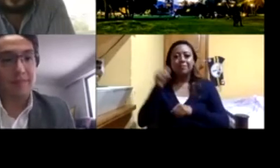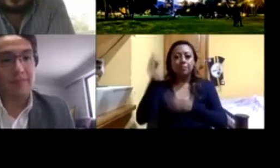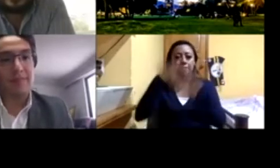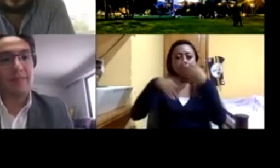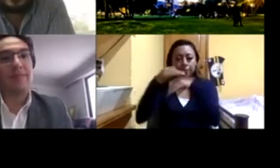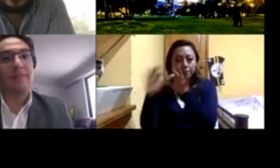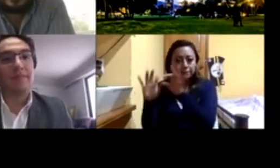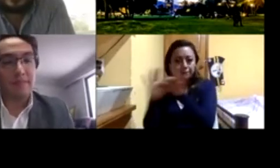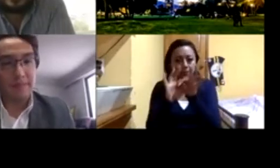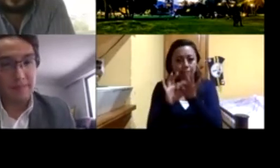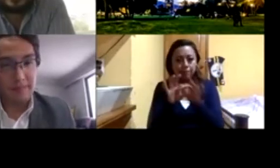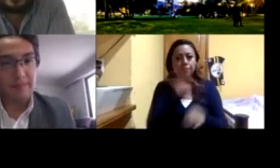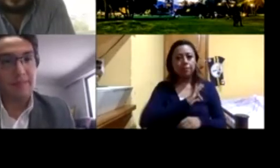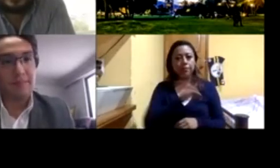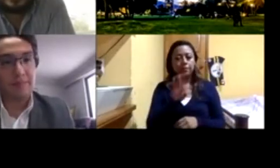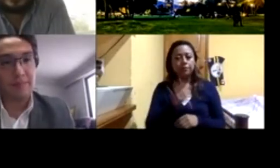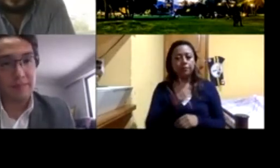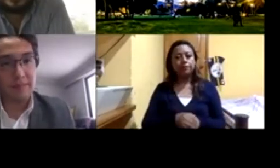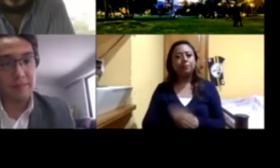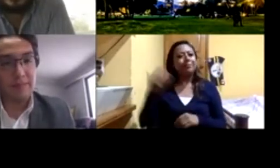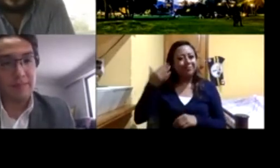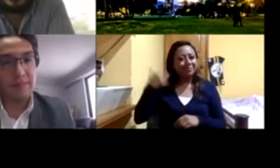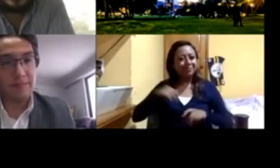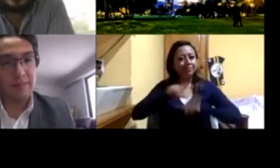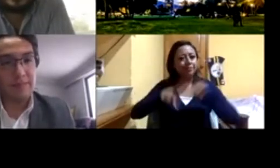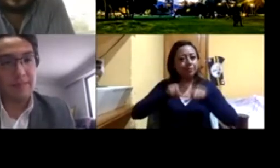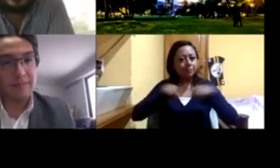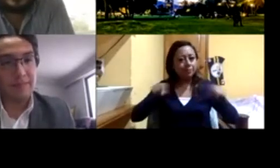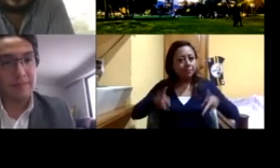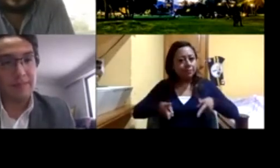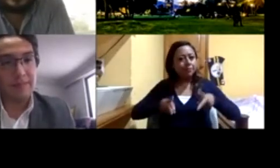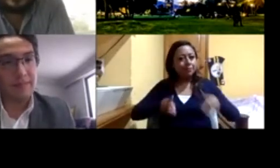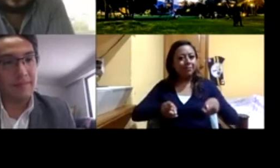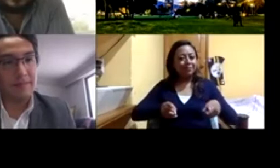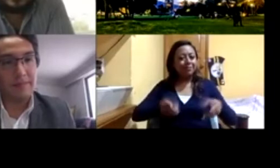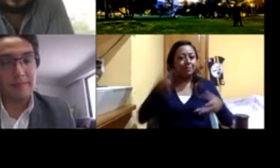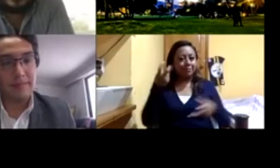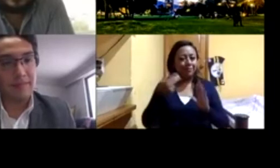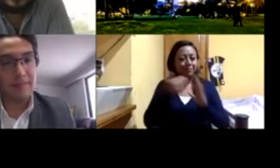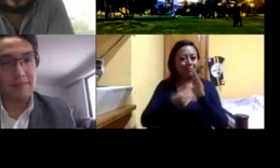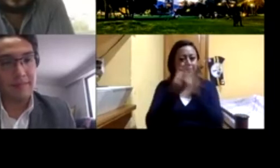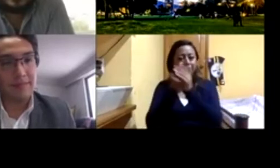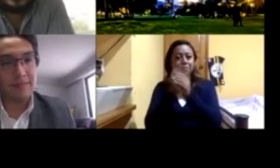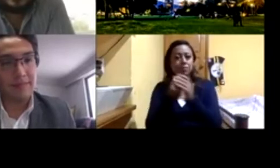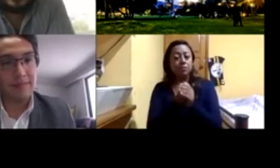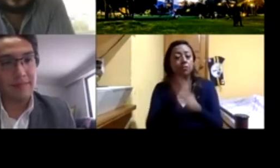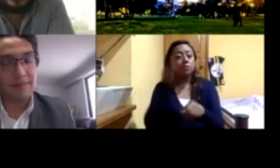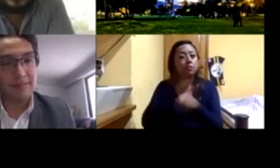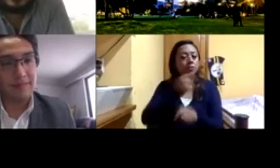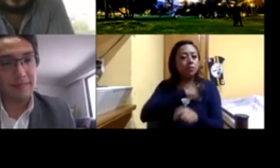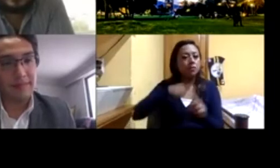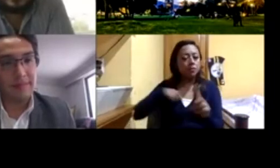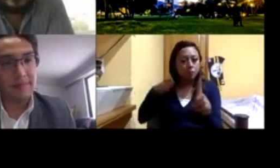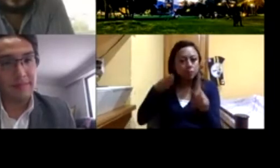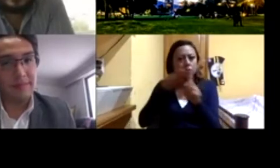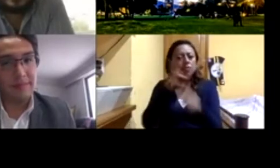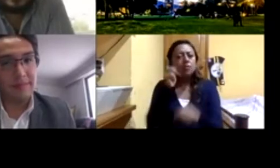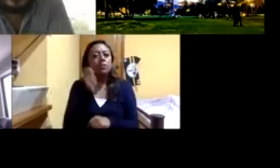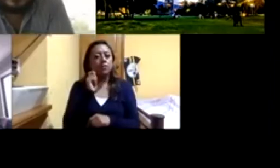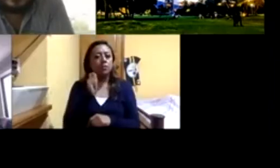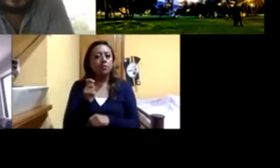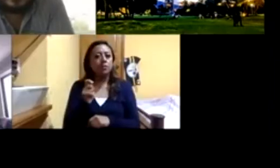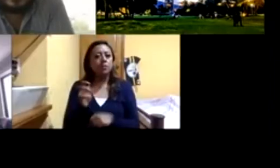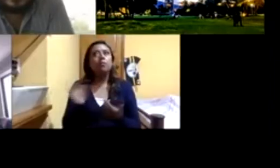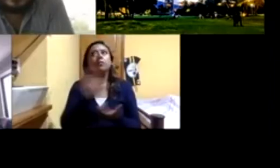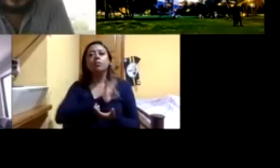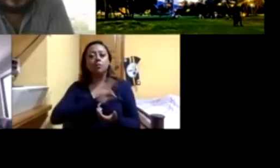lo comentábamos en la inauguración de este taller, la idea también es poder empezar a abrir boca, poder antojarles de